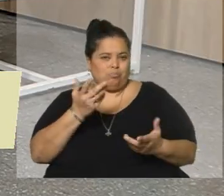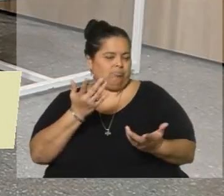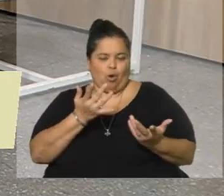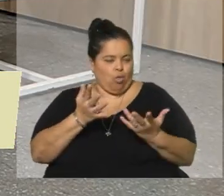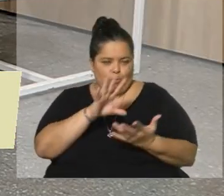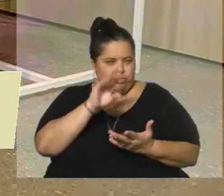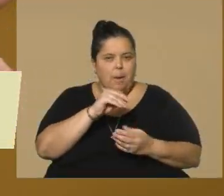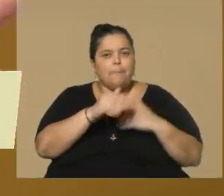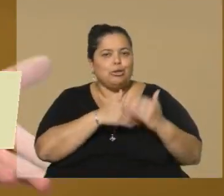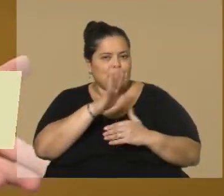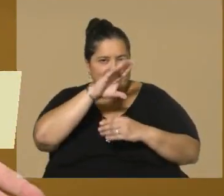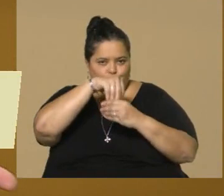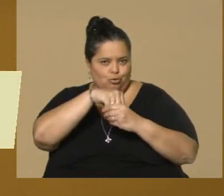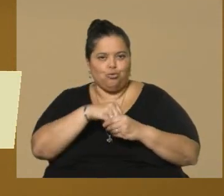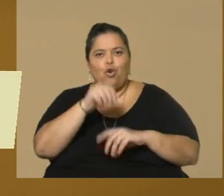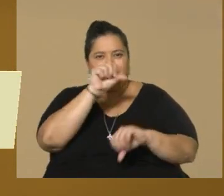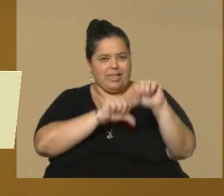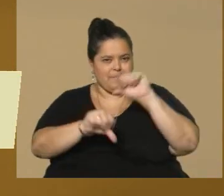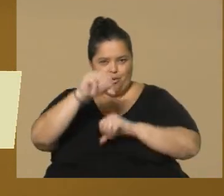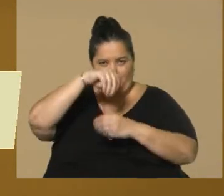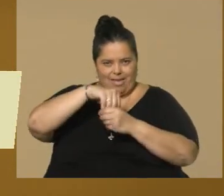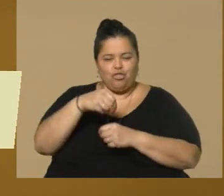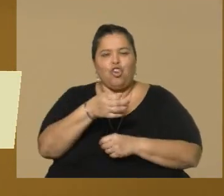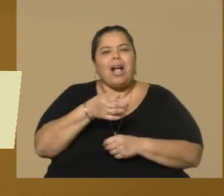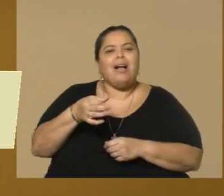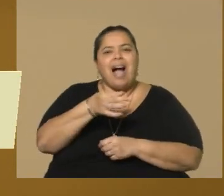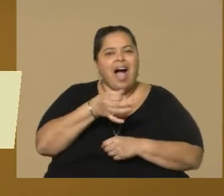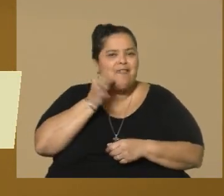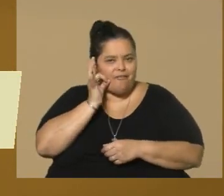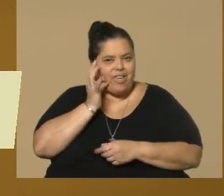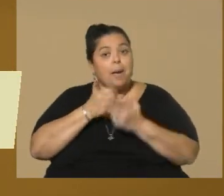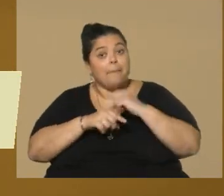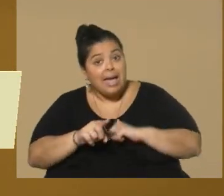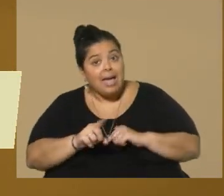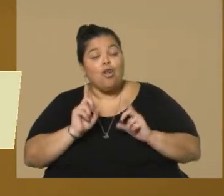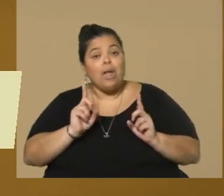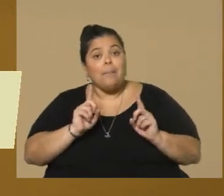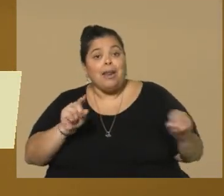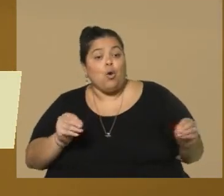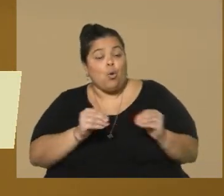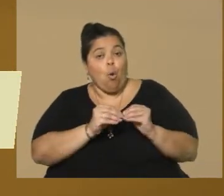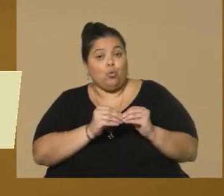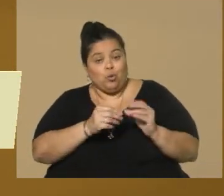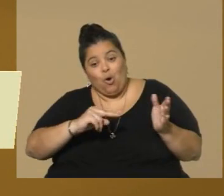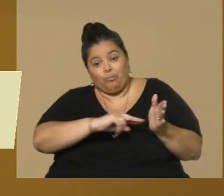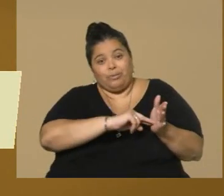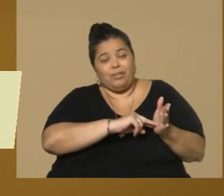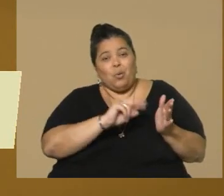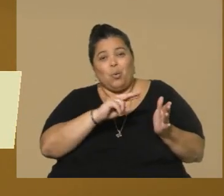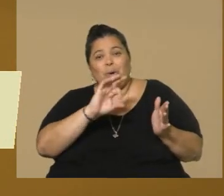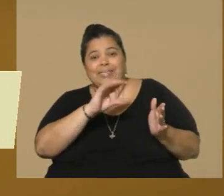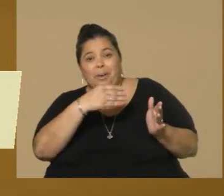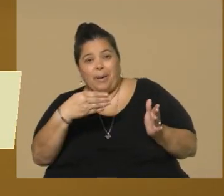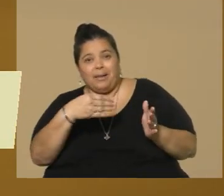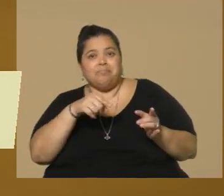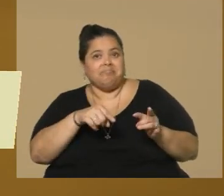que suceder en los granos que nos contarán ahora pero tenía la tostadora conectada con una puerta a una